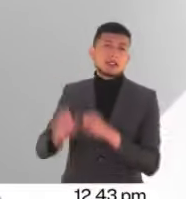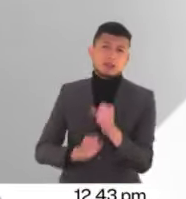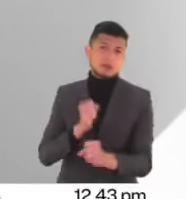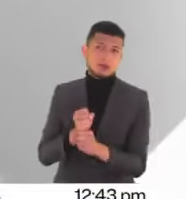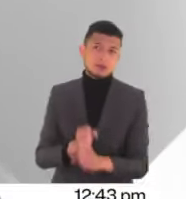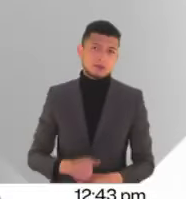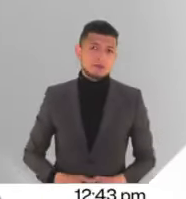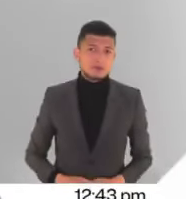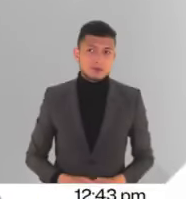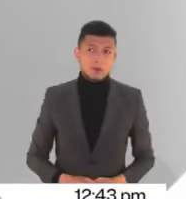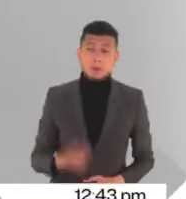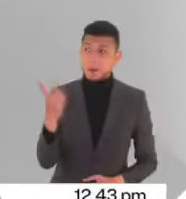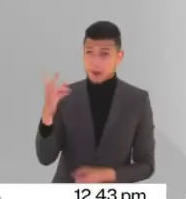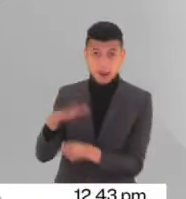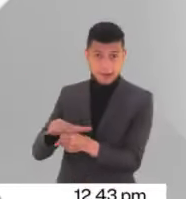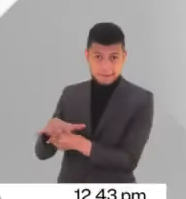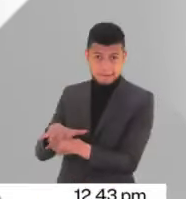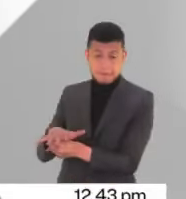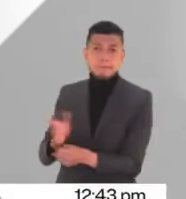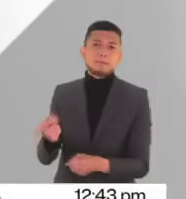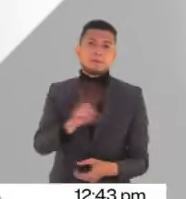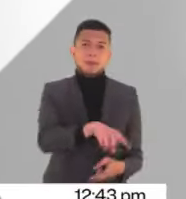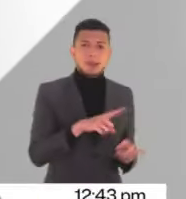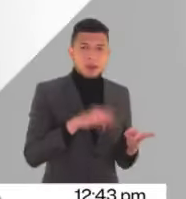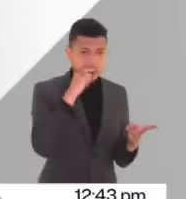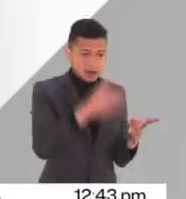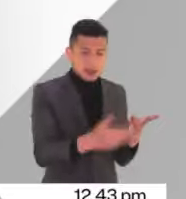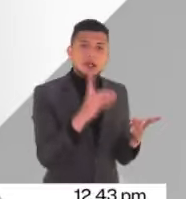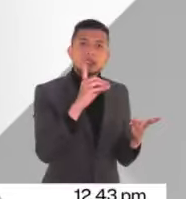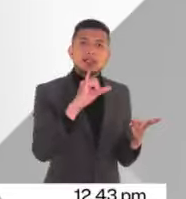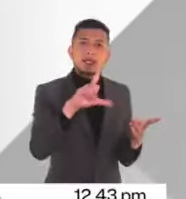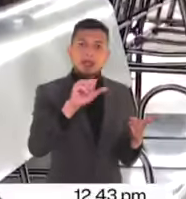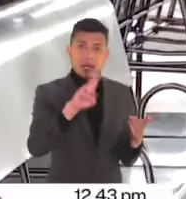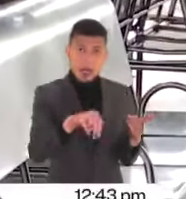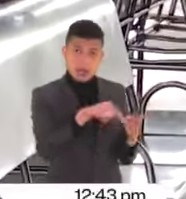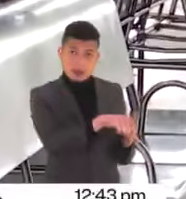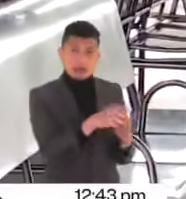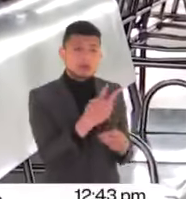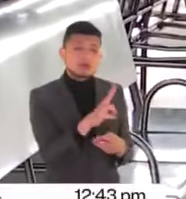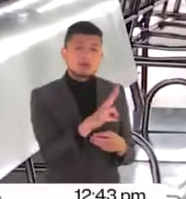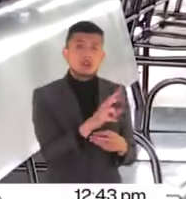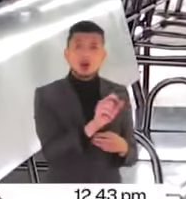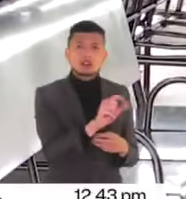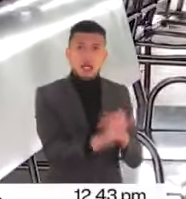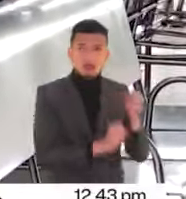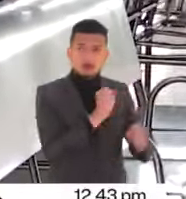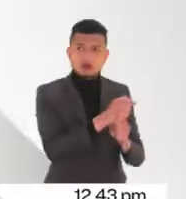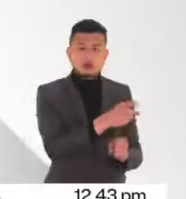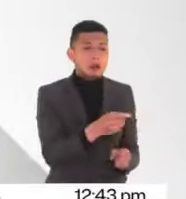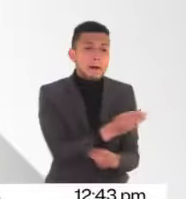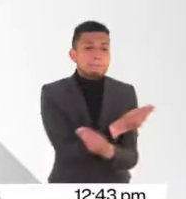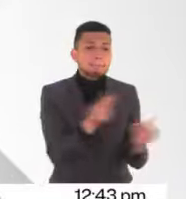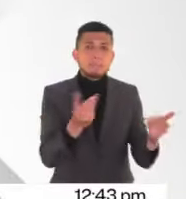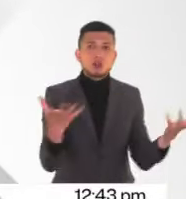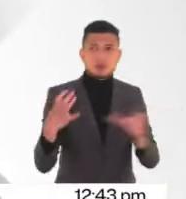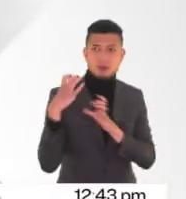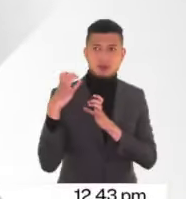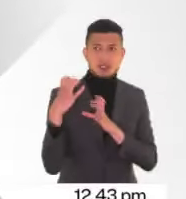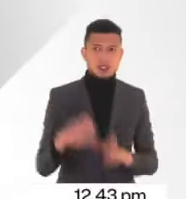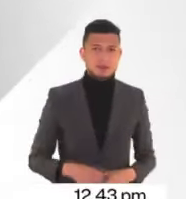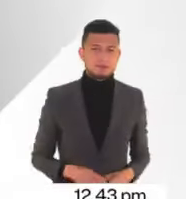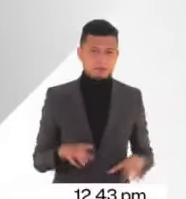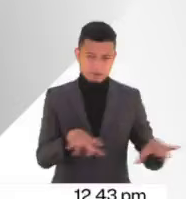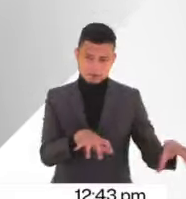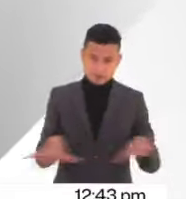A estos dos casos se suma el de Dylan Manuel Valdés, de 11 años, que desapareció, pero esta vez en Popayán. Por la forma de proceder,